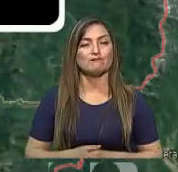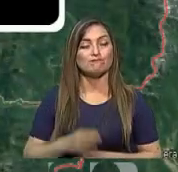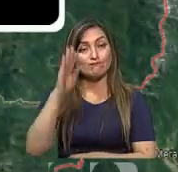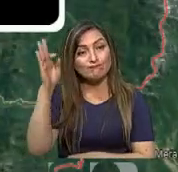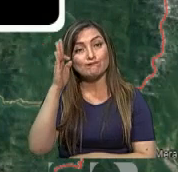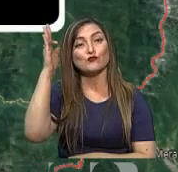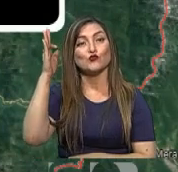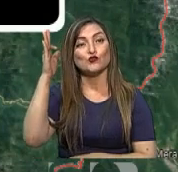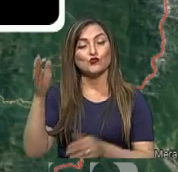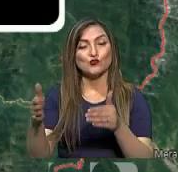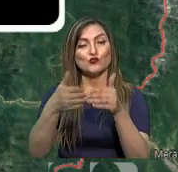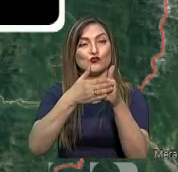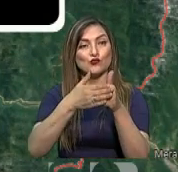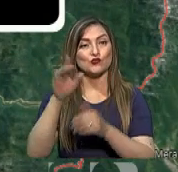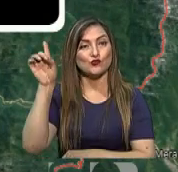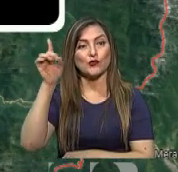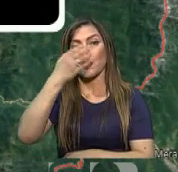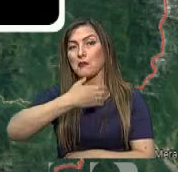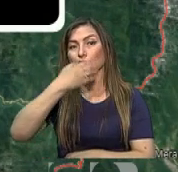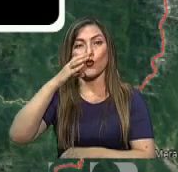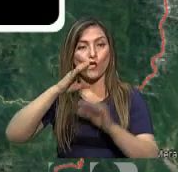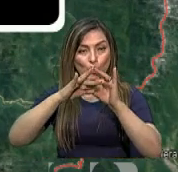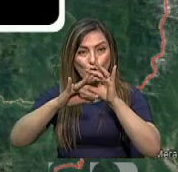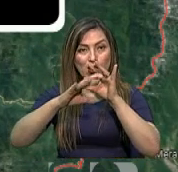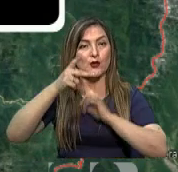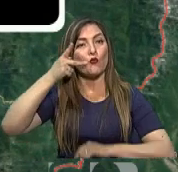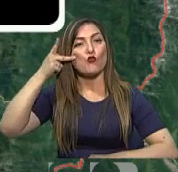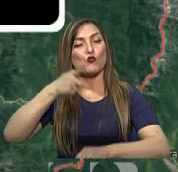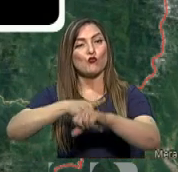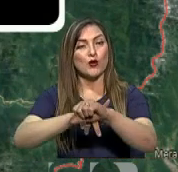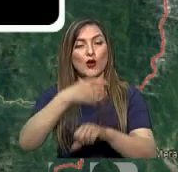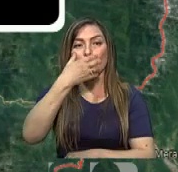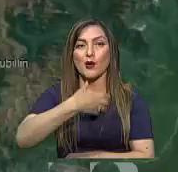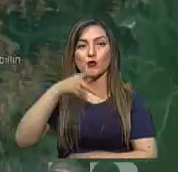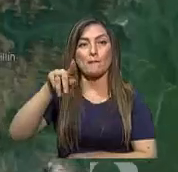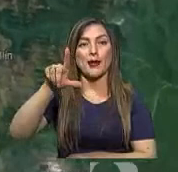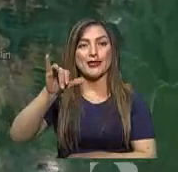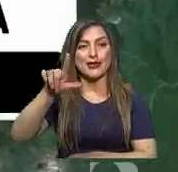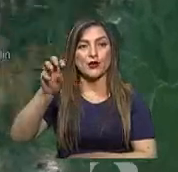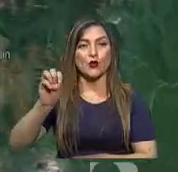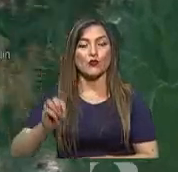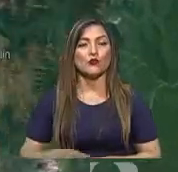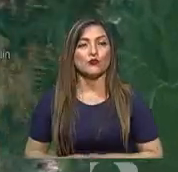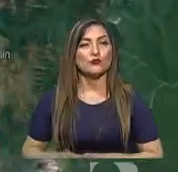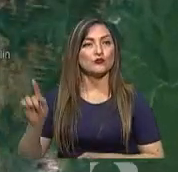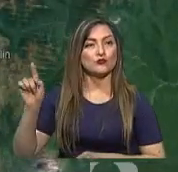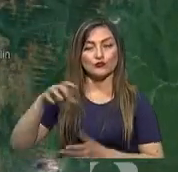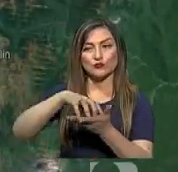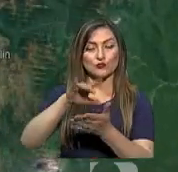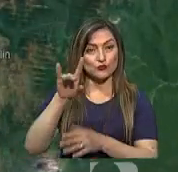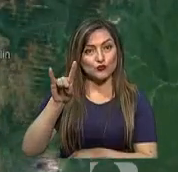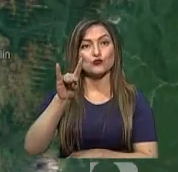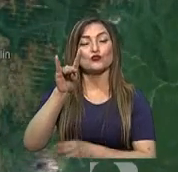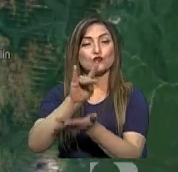existe un cierre parcial en las vías ambato guaranda puyo macas y ambato pelileo en la provincia de bolívar están